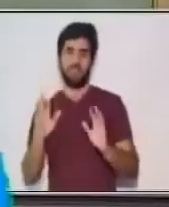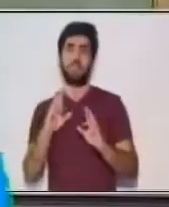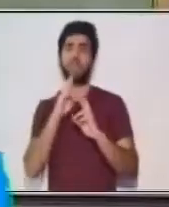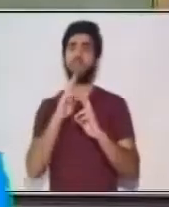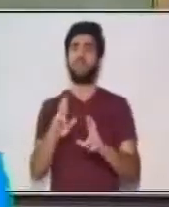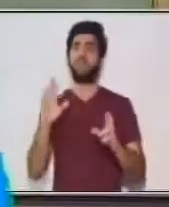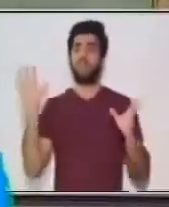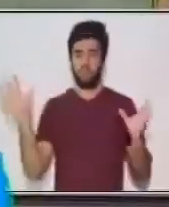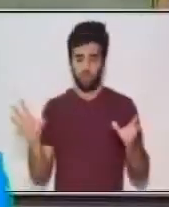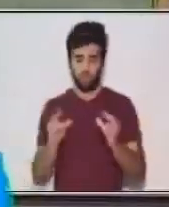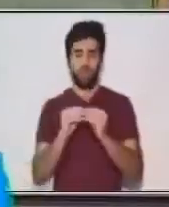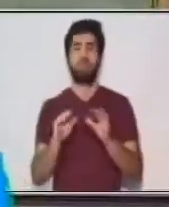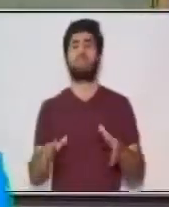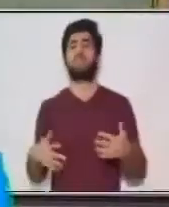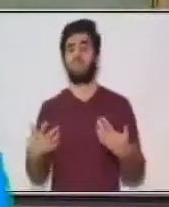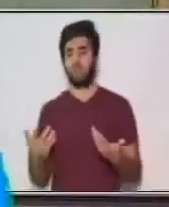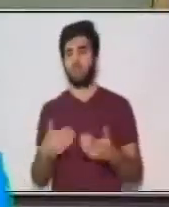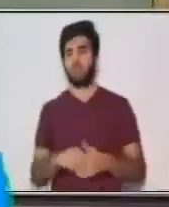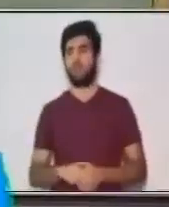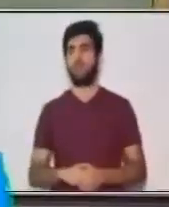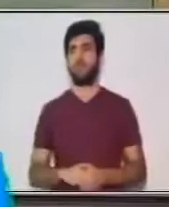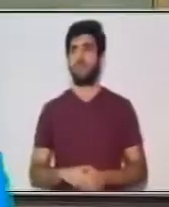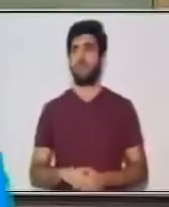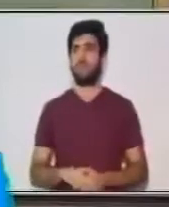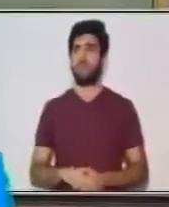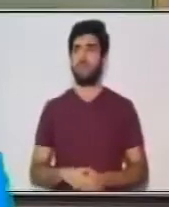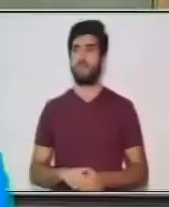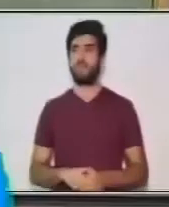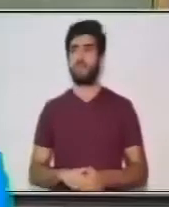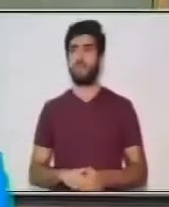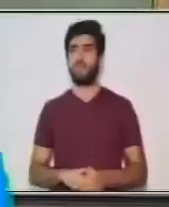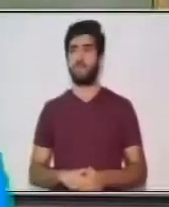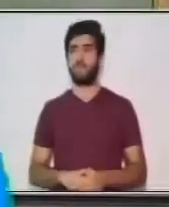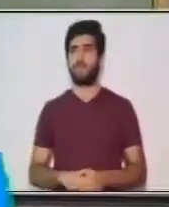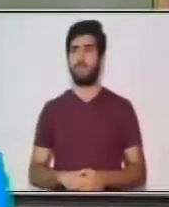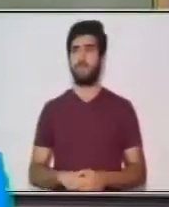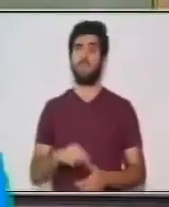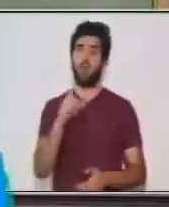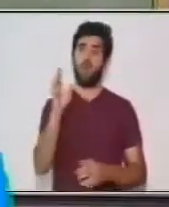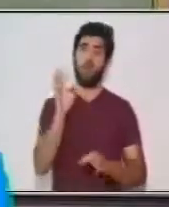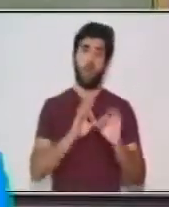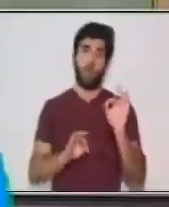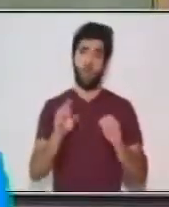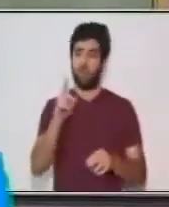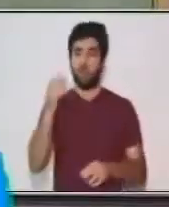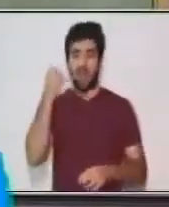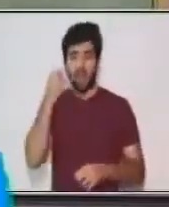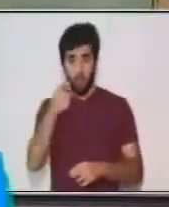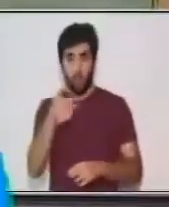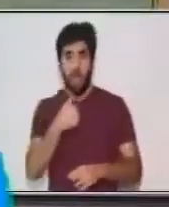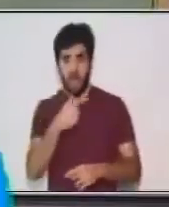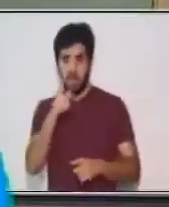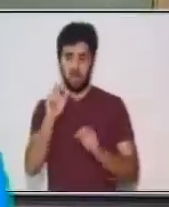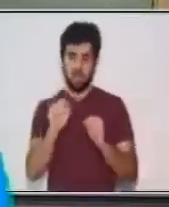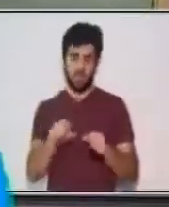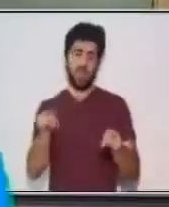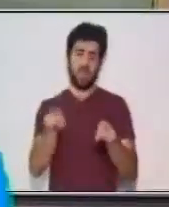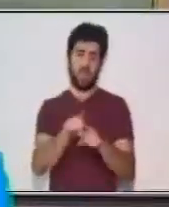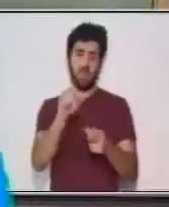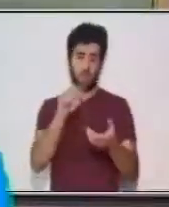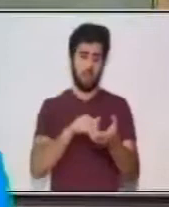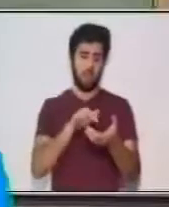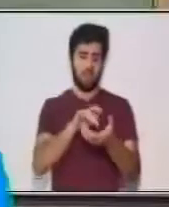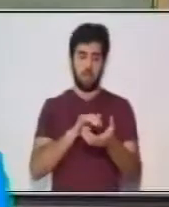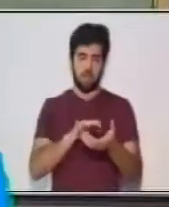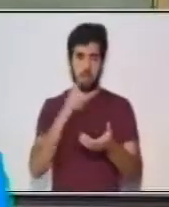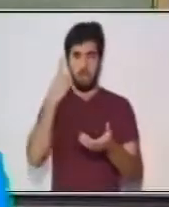obtienes. Hazlo rápidamente, lo puedes hacer con alguna calculadora que tengas en casa o tu teléfono celular si tienes, cualquier calculadora